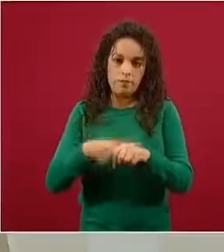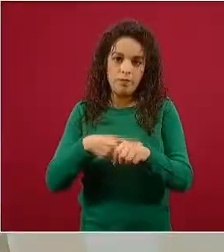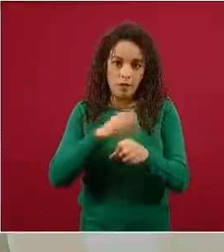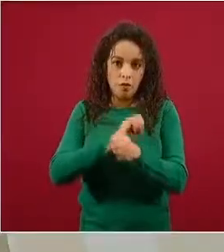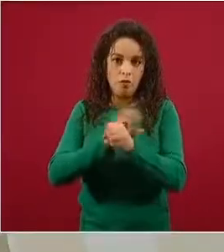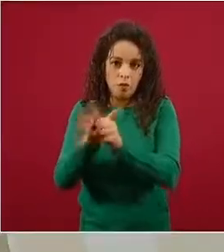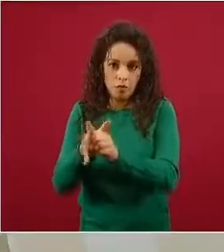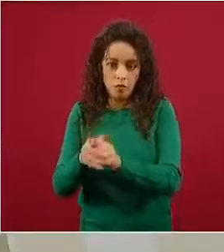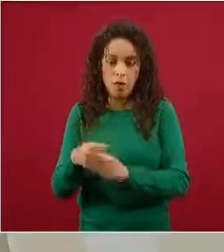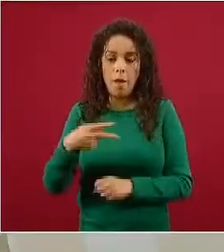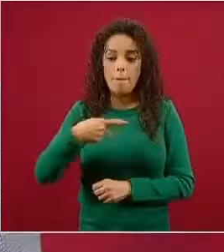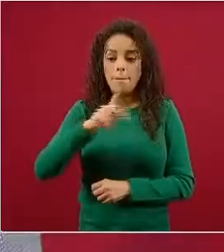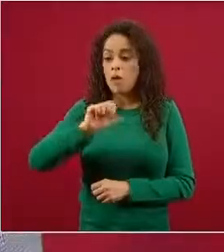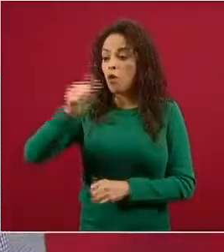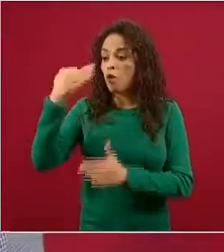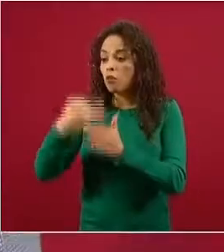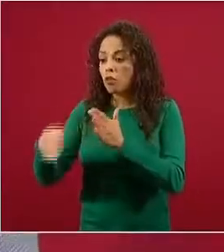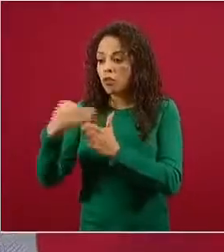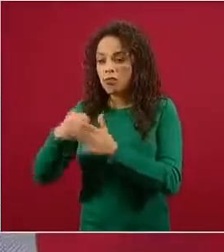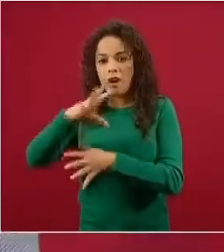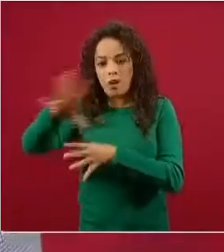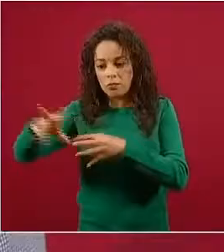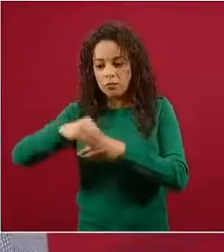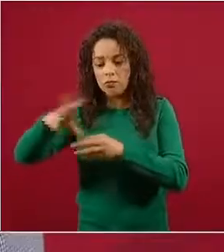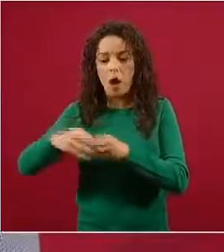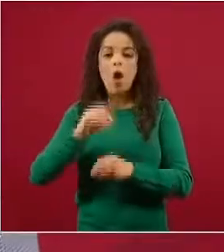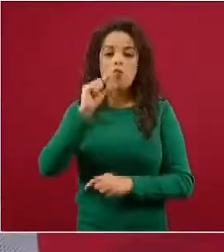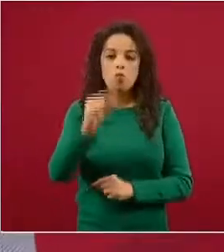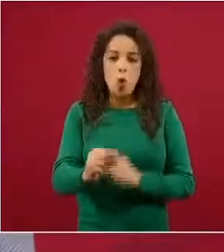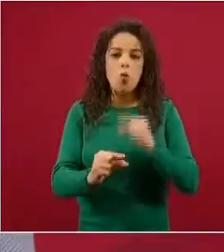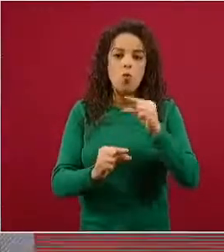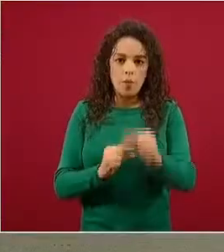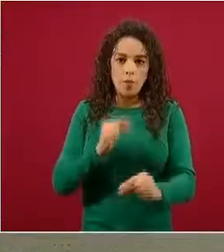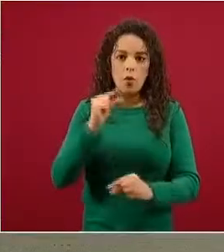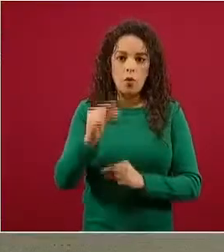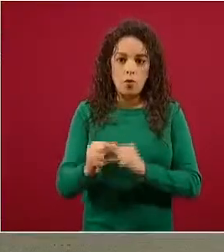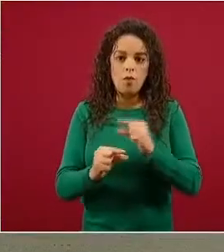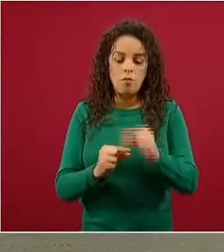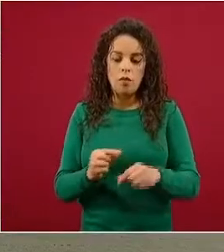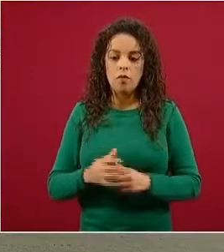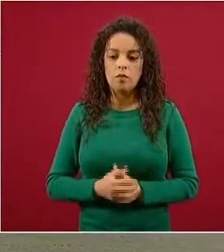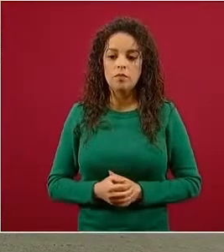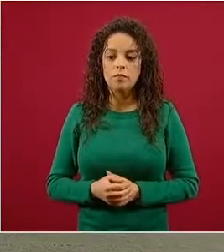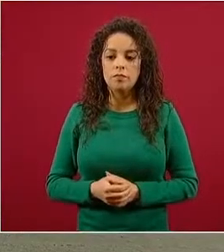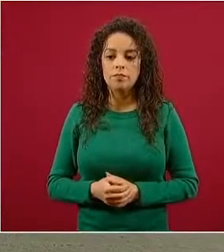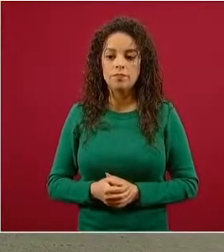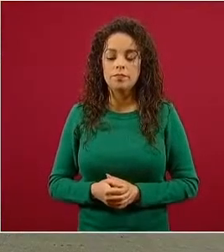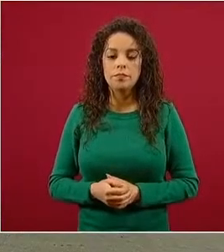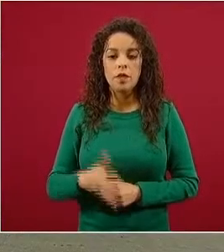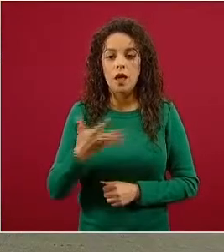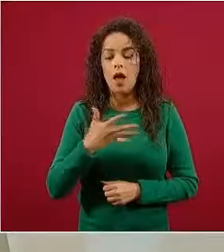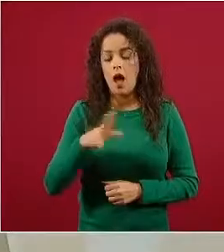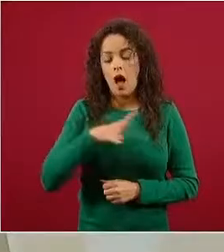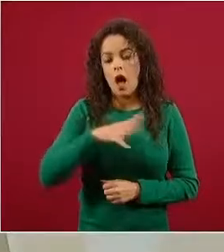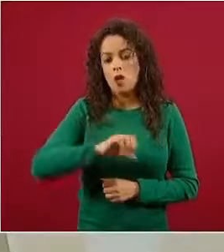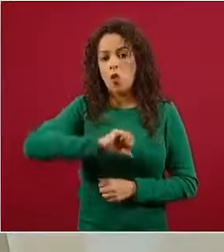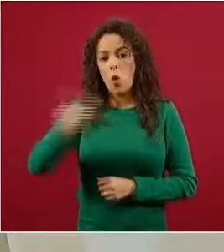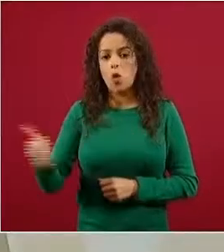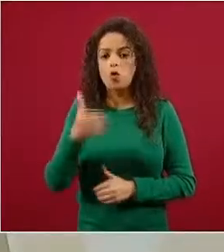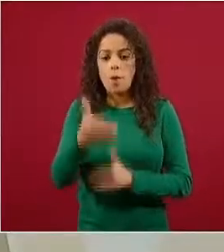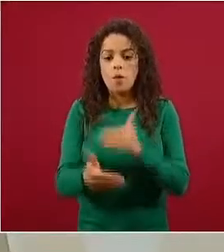SARS-CoV-2. Se ha mencionado, tenemos que estar conscientes que es muy probable que esto sea una cosa que vamos a tener que estar viviendo con